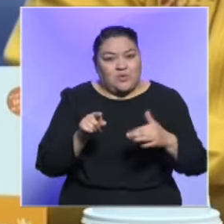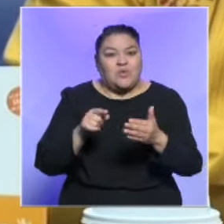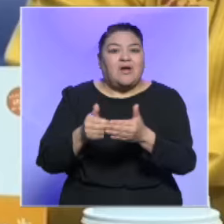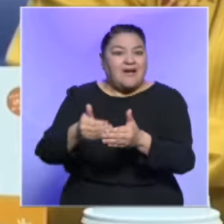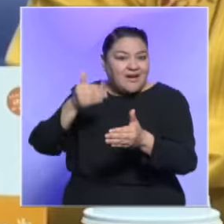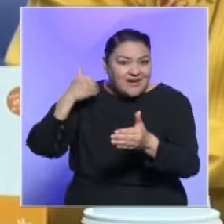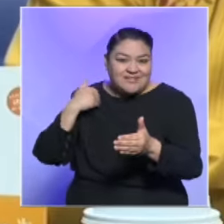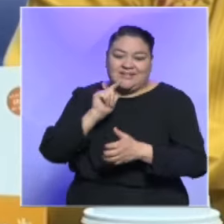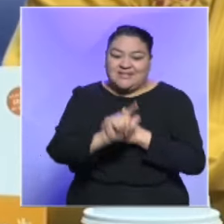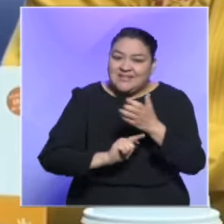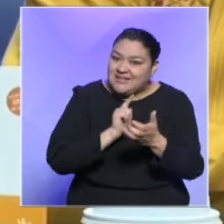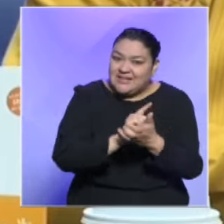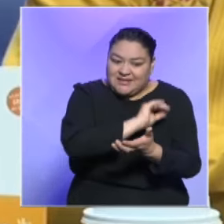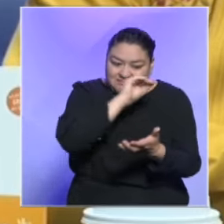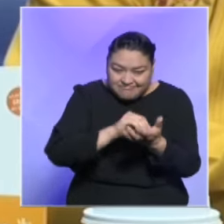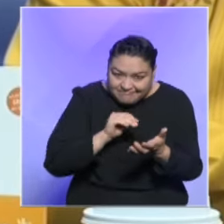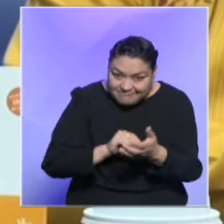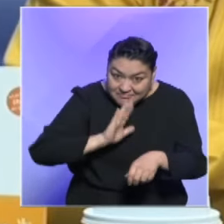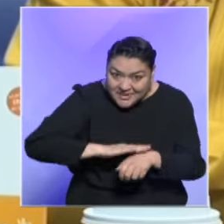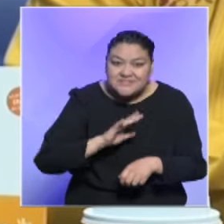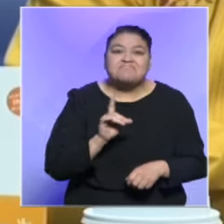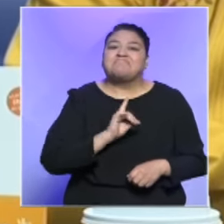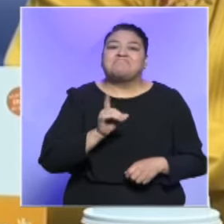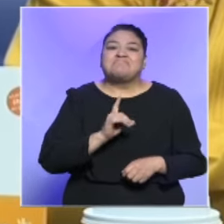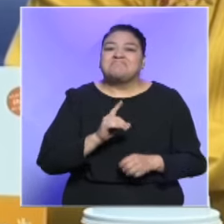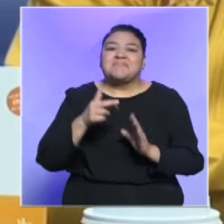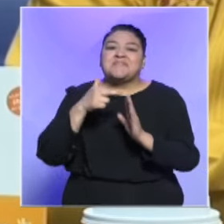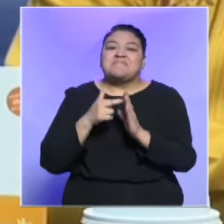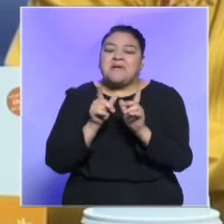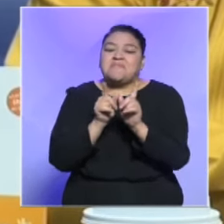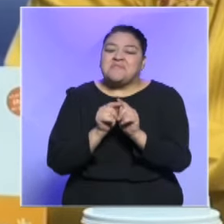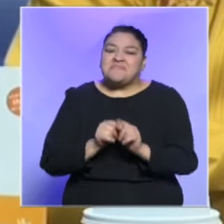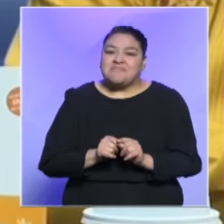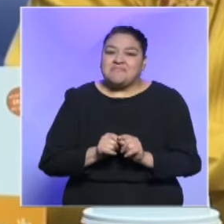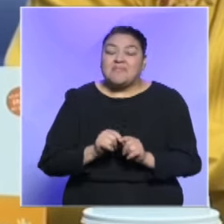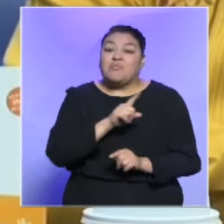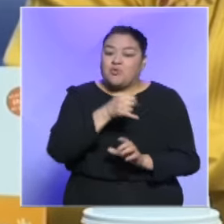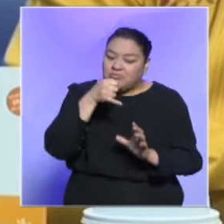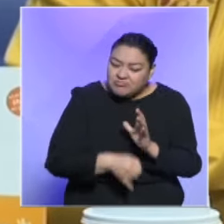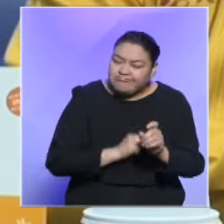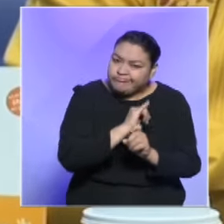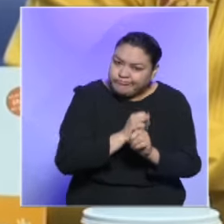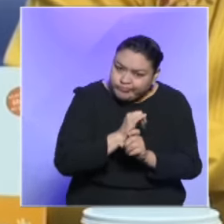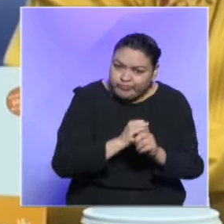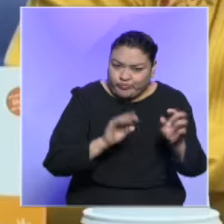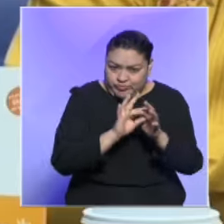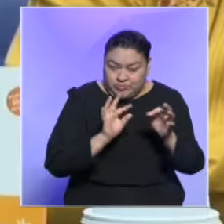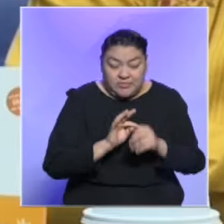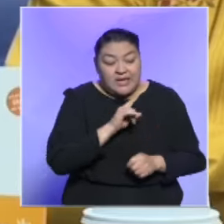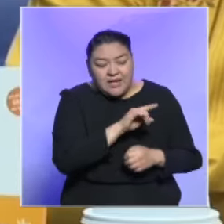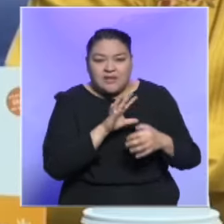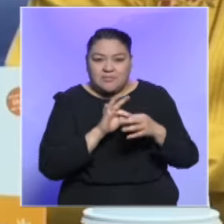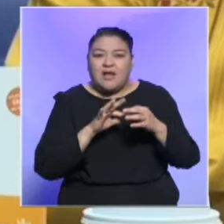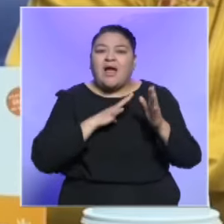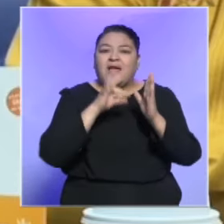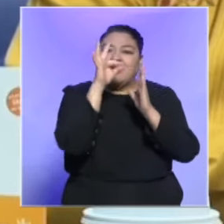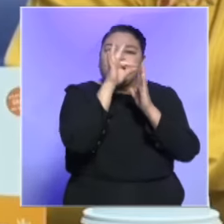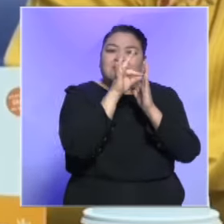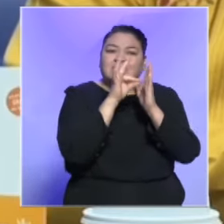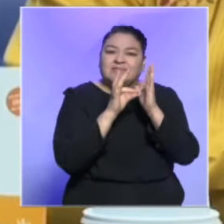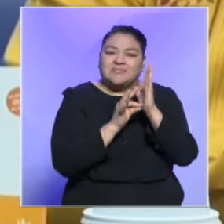por los legisladores. Nos proporciona datos muy interesantes. Él construye un indicador, nos